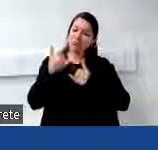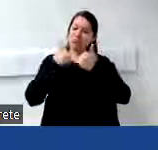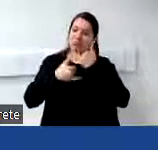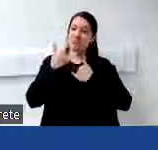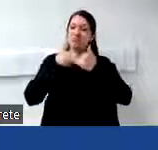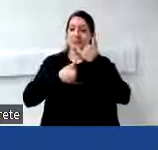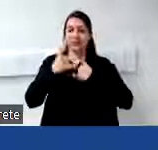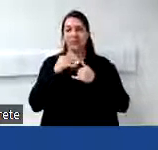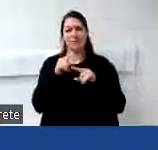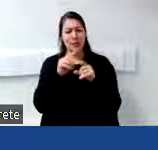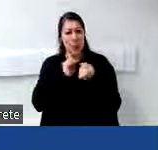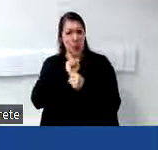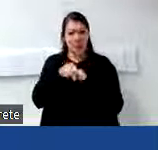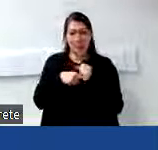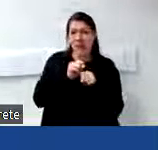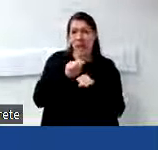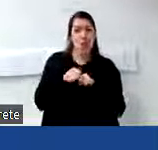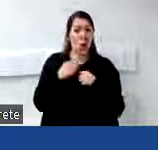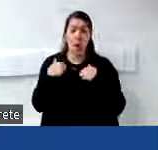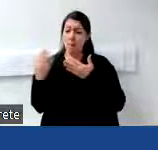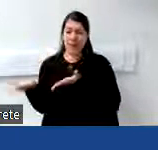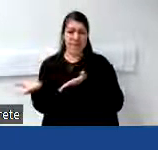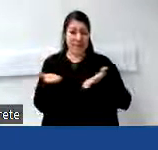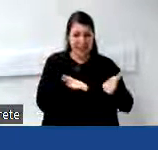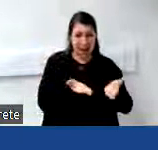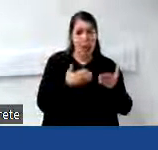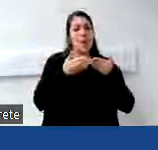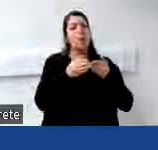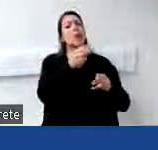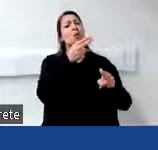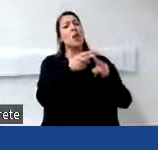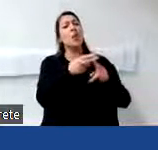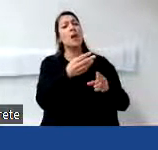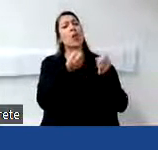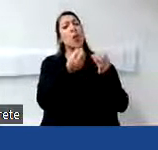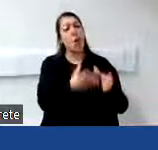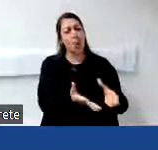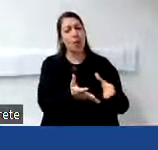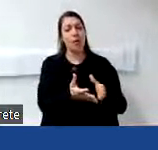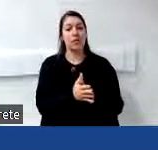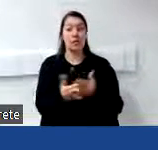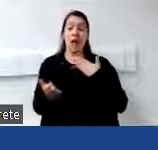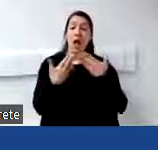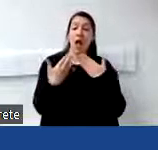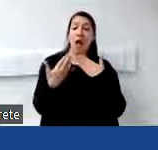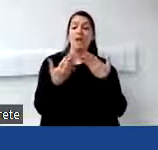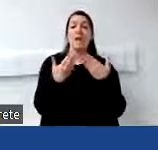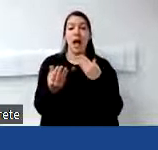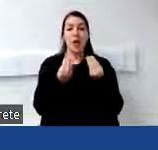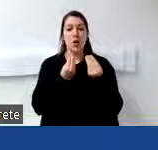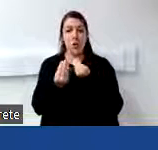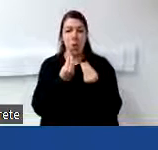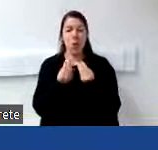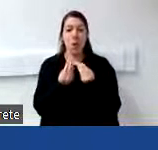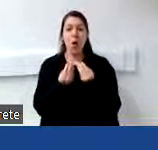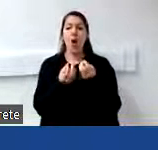y no tener miedo, presentarse, preguntarle cómo se llama, y en esto de la conversación generar como un